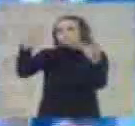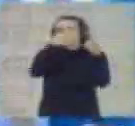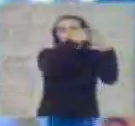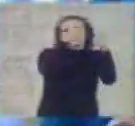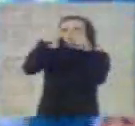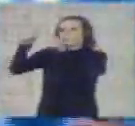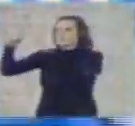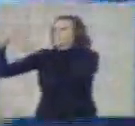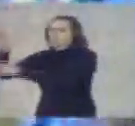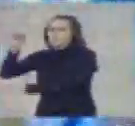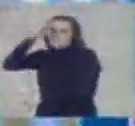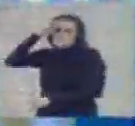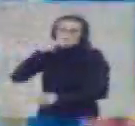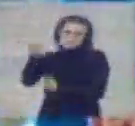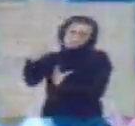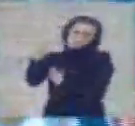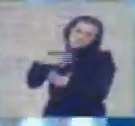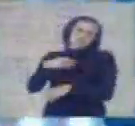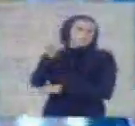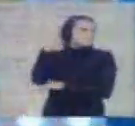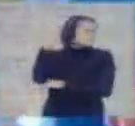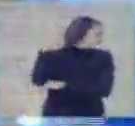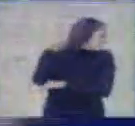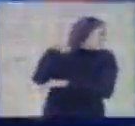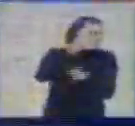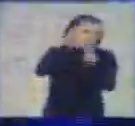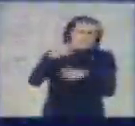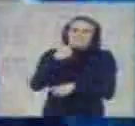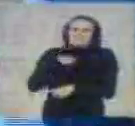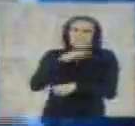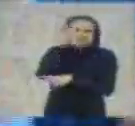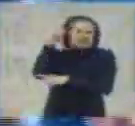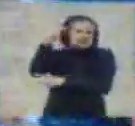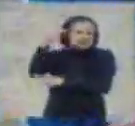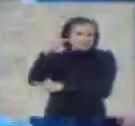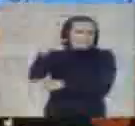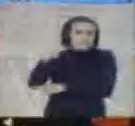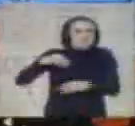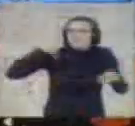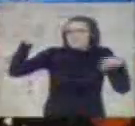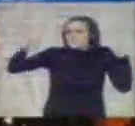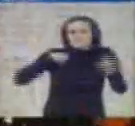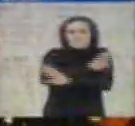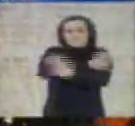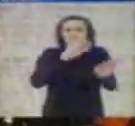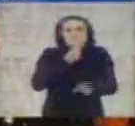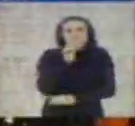médico, pasa de esos comentarios, disfruta el momento, es lo más